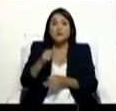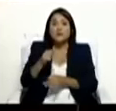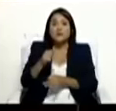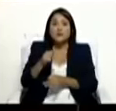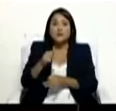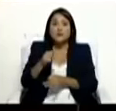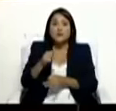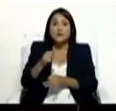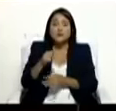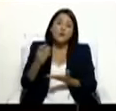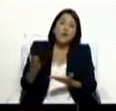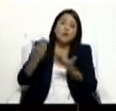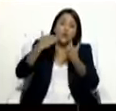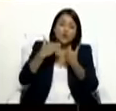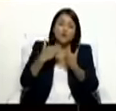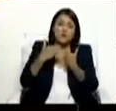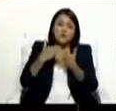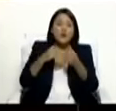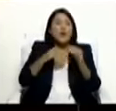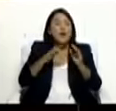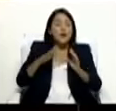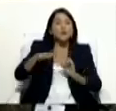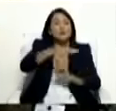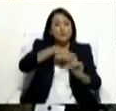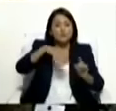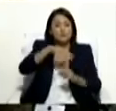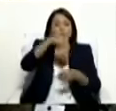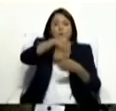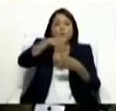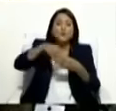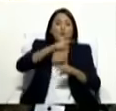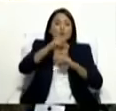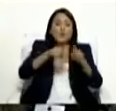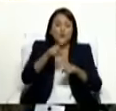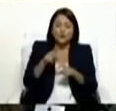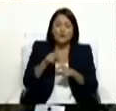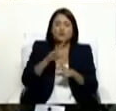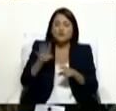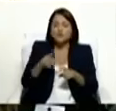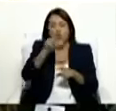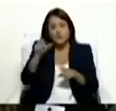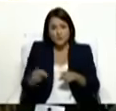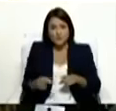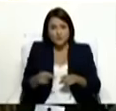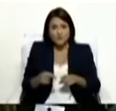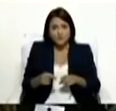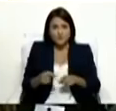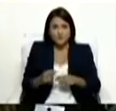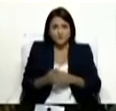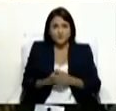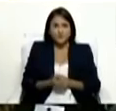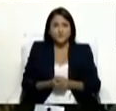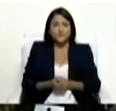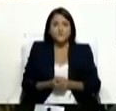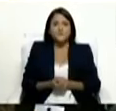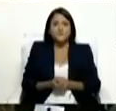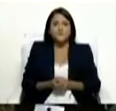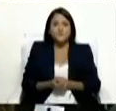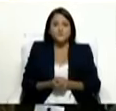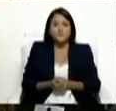nos acompañe en este proceso maravilloso de consulta al pueblo de